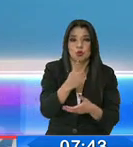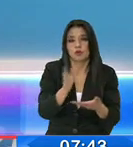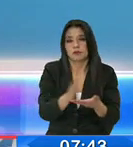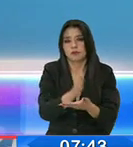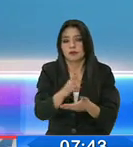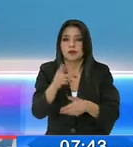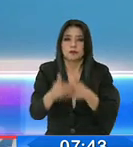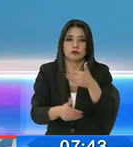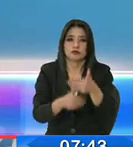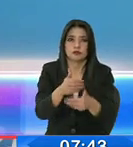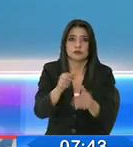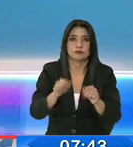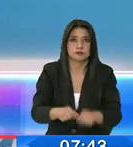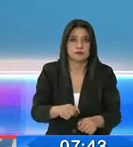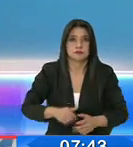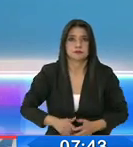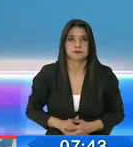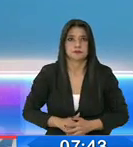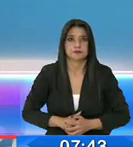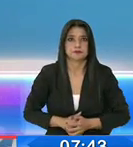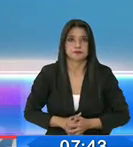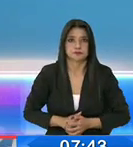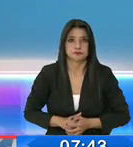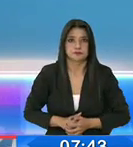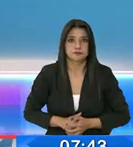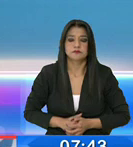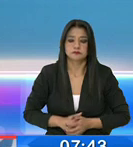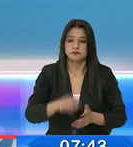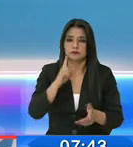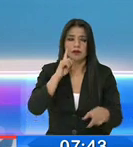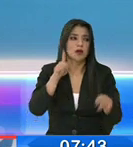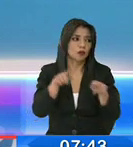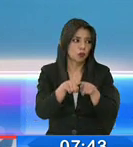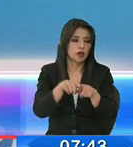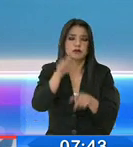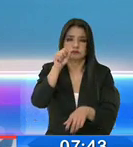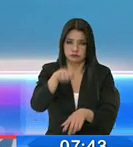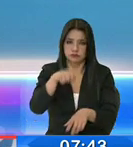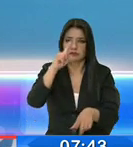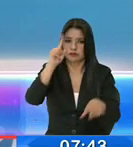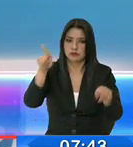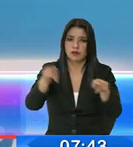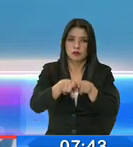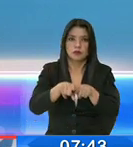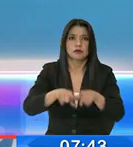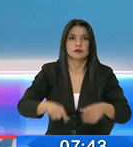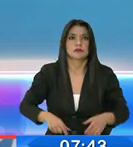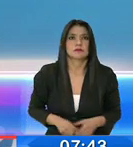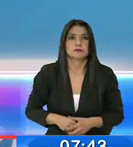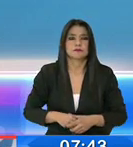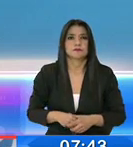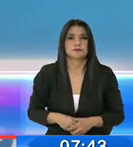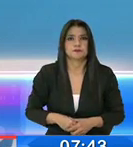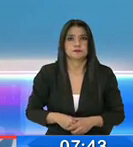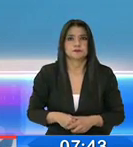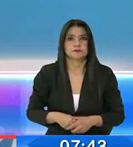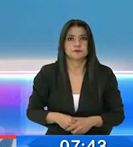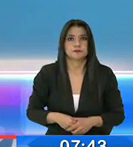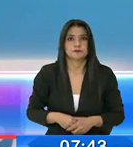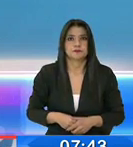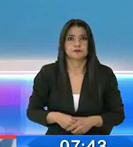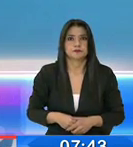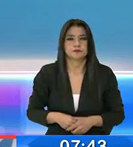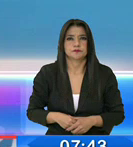en el proceso de modo que estoy de acuerdo con usted en qué a aquellos